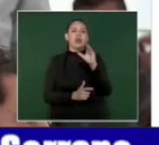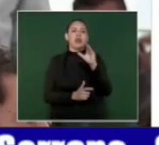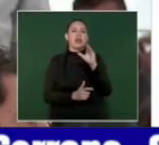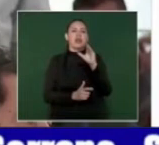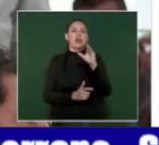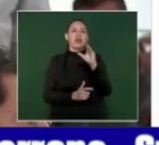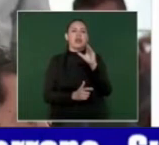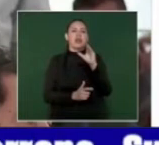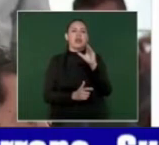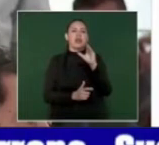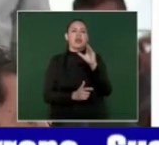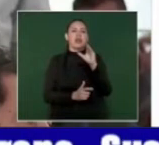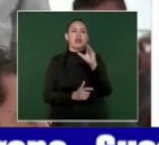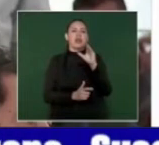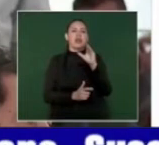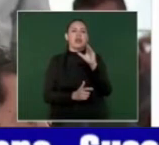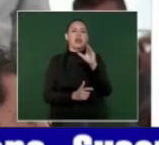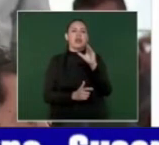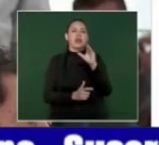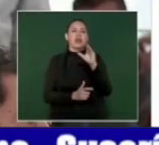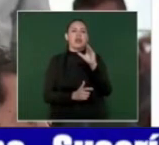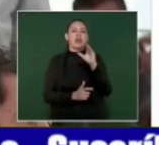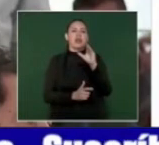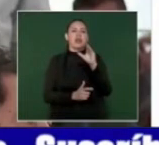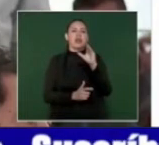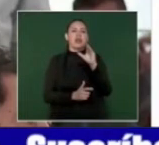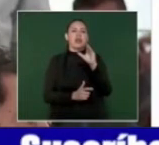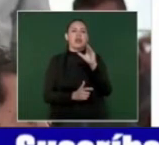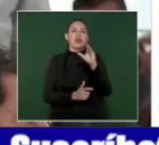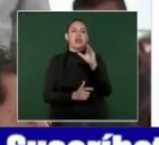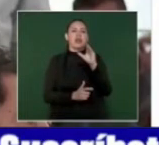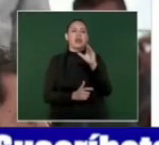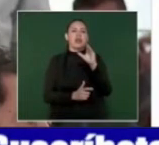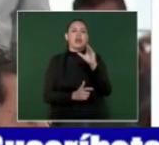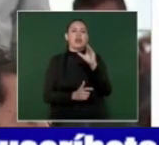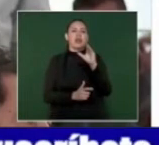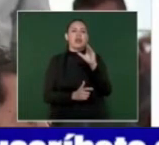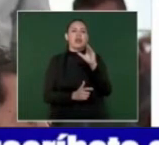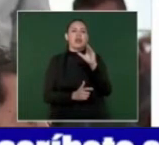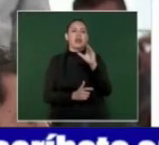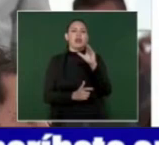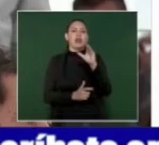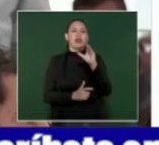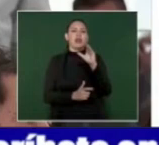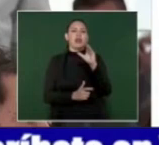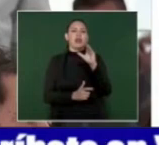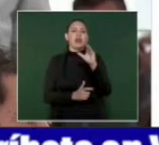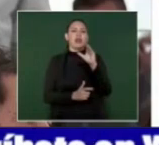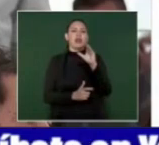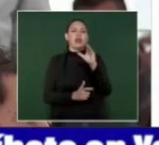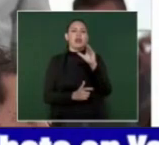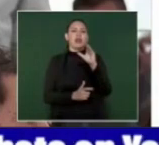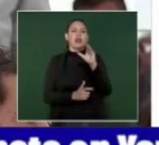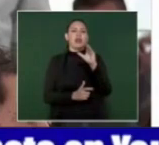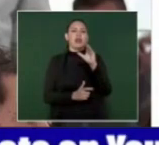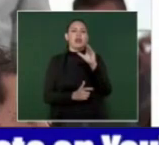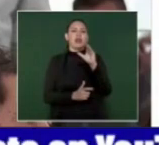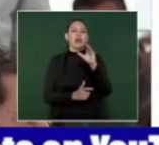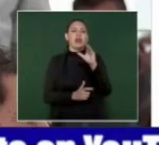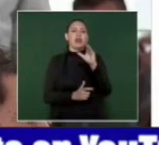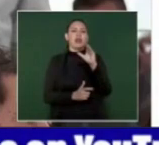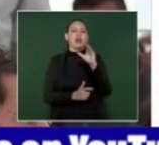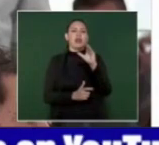Tomás Herón, que está refugiado en Israel por el uso ilegítimo de este software Pegasus. En otras